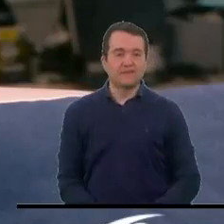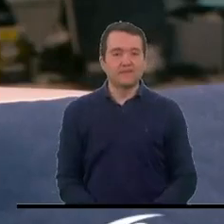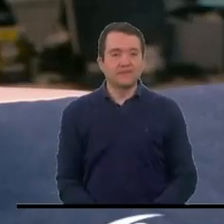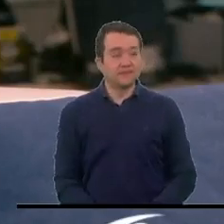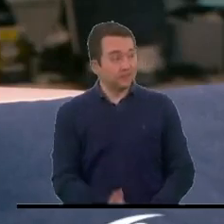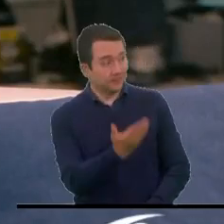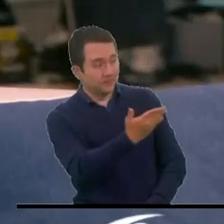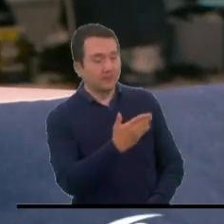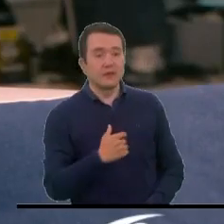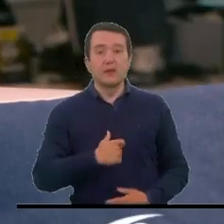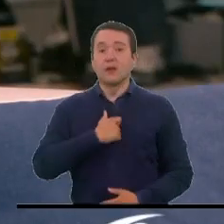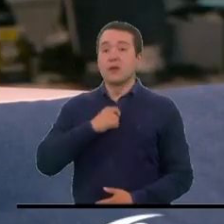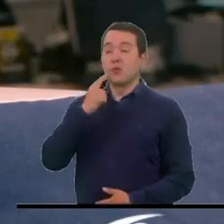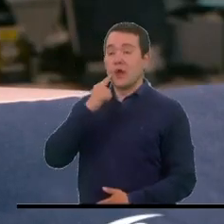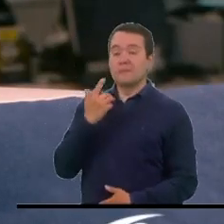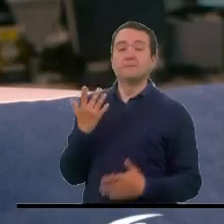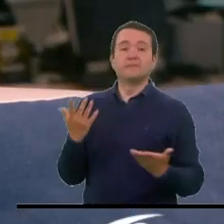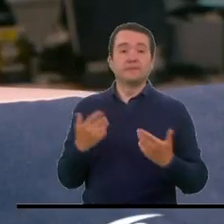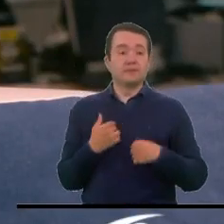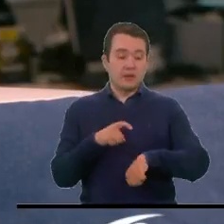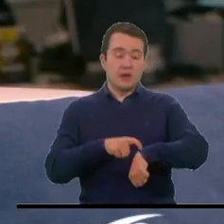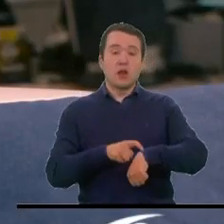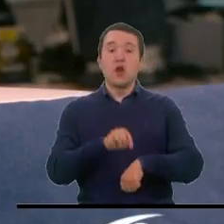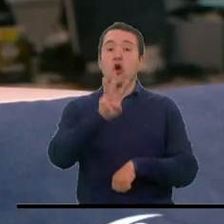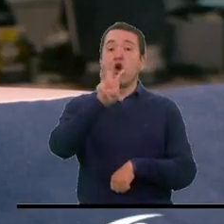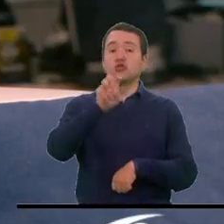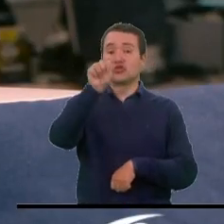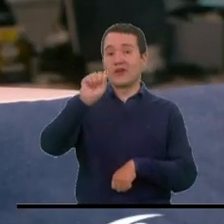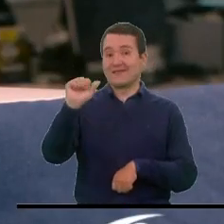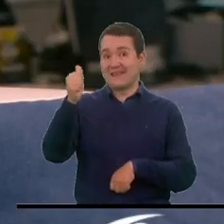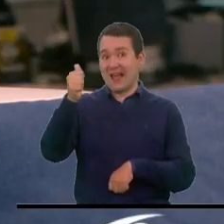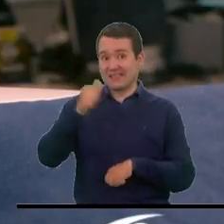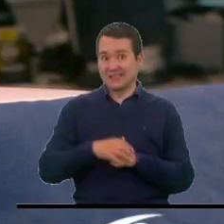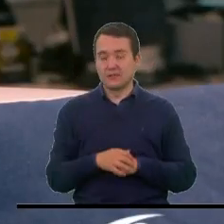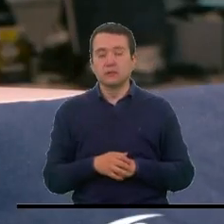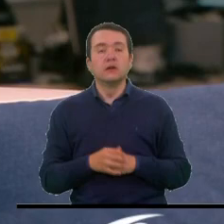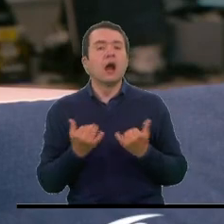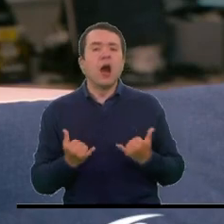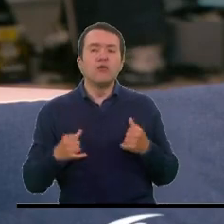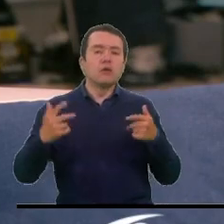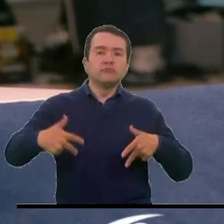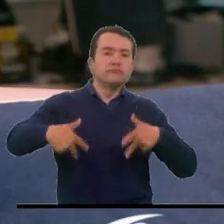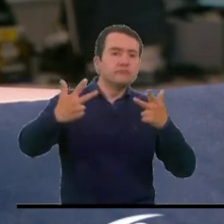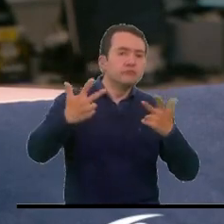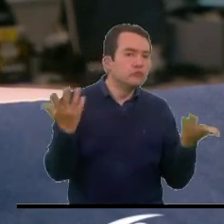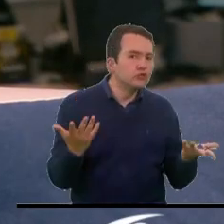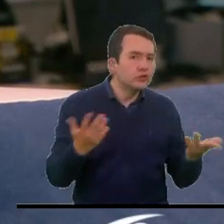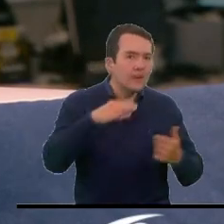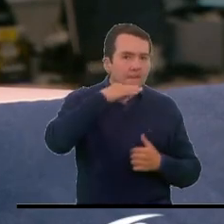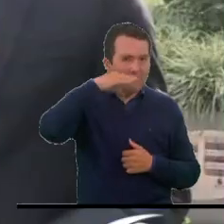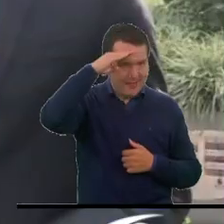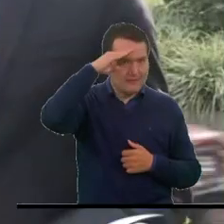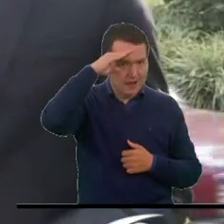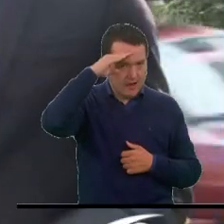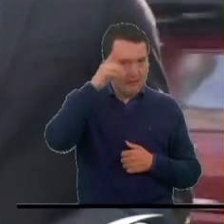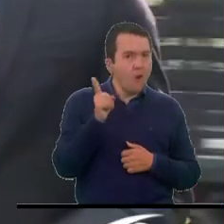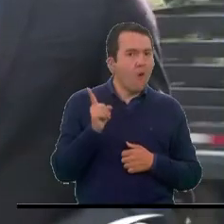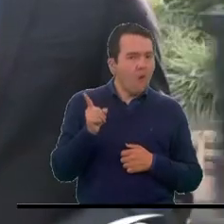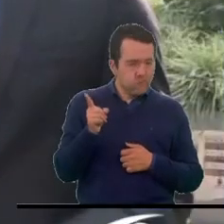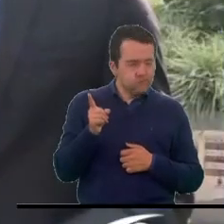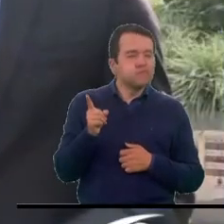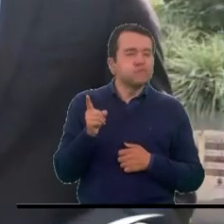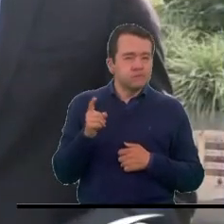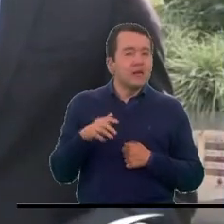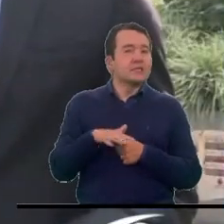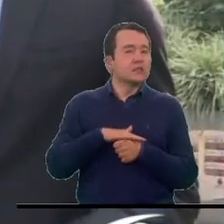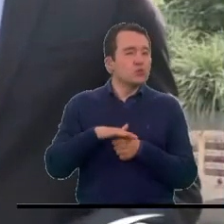8 de la mañana, 10 minutos. Vamos a regresar con la información a Medellín porque hay un caso de inseguridad que está